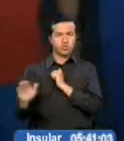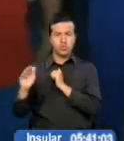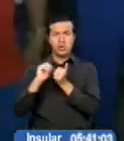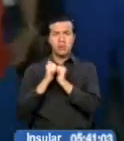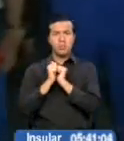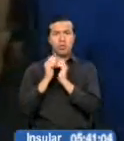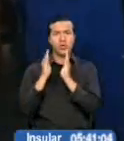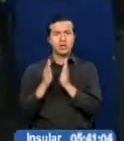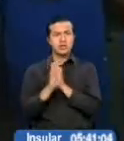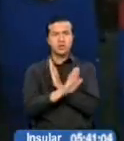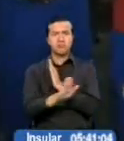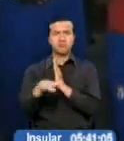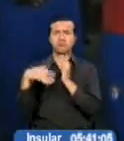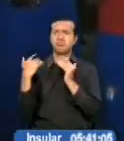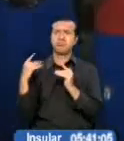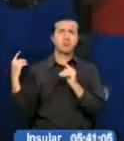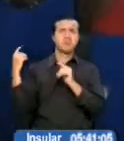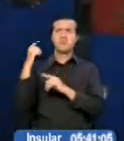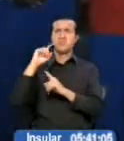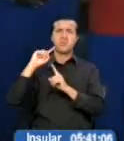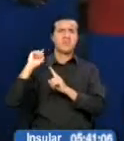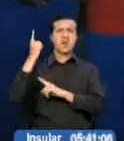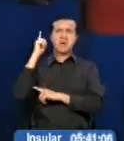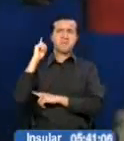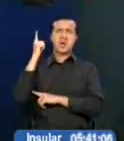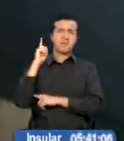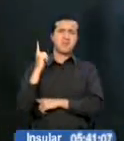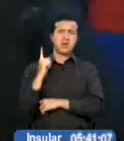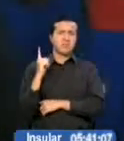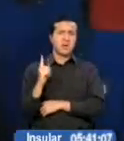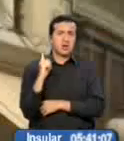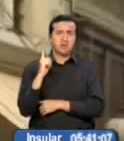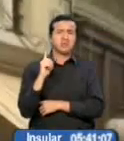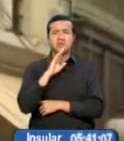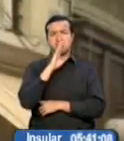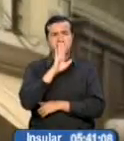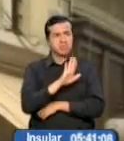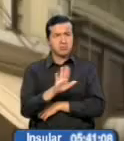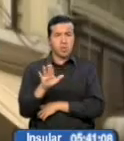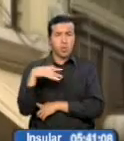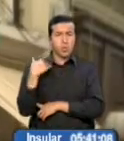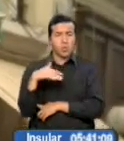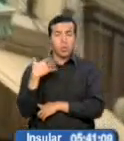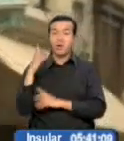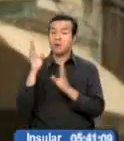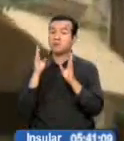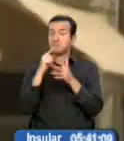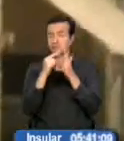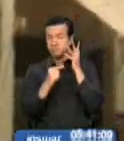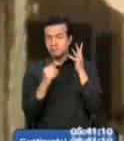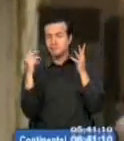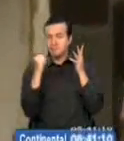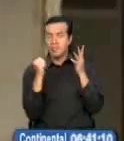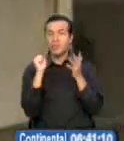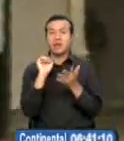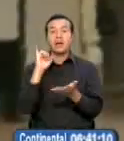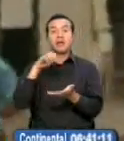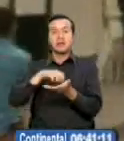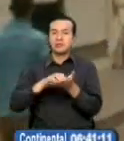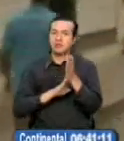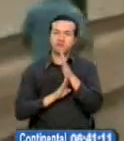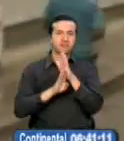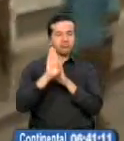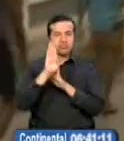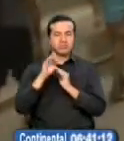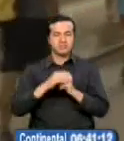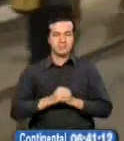han alcanzado los primeros puestos en eventos internacionales. En fin, una serie de eventos que muestran cómo la isla avanzó en esta